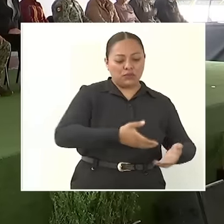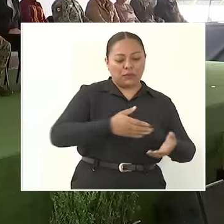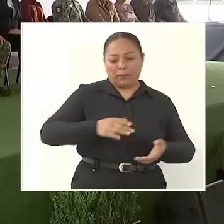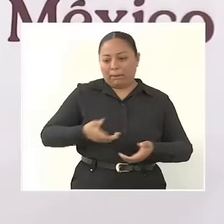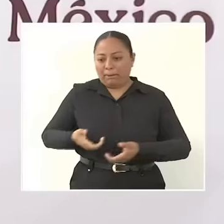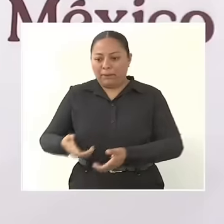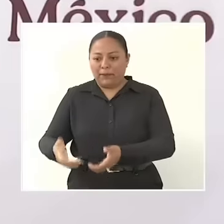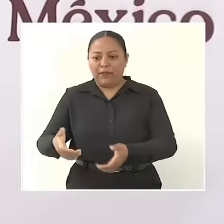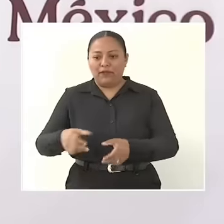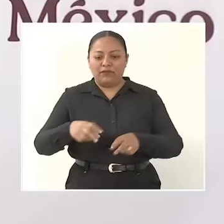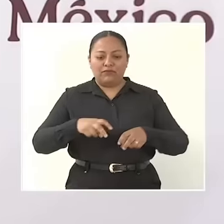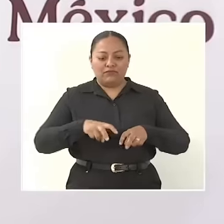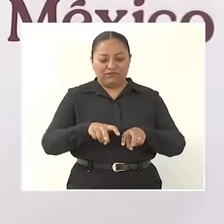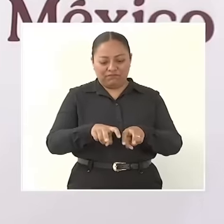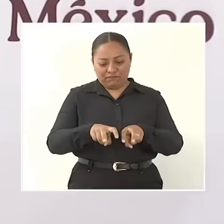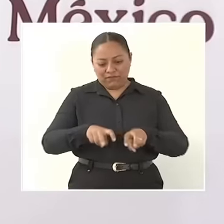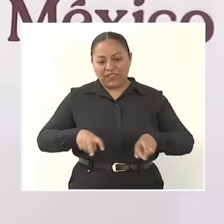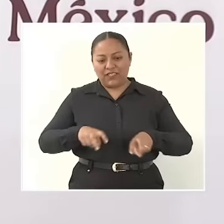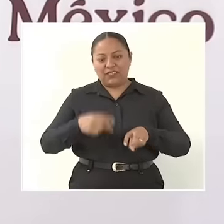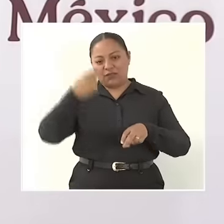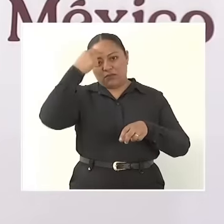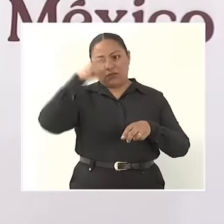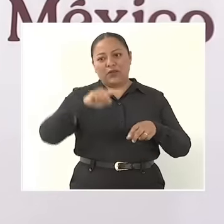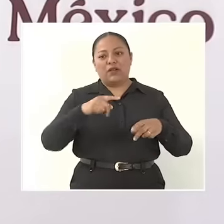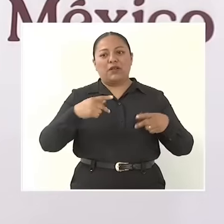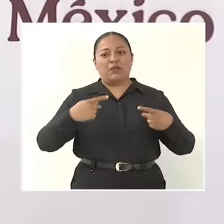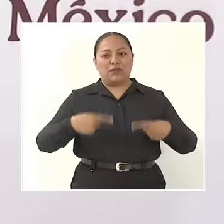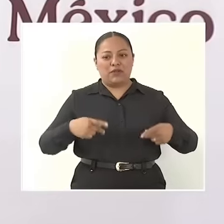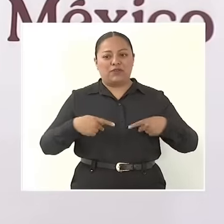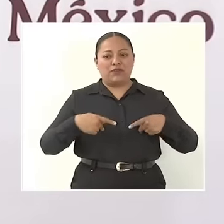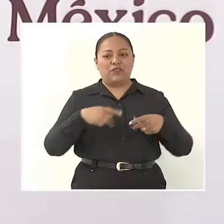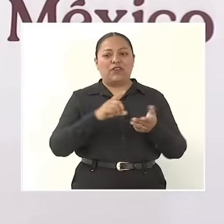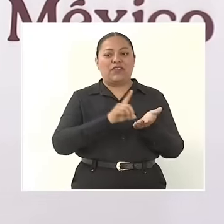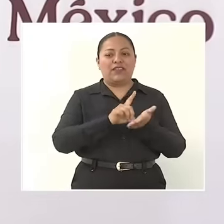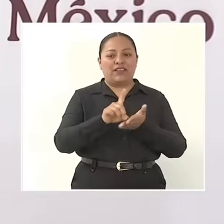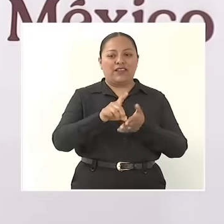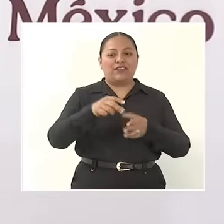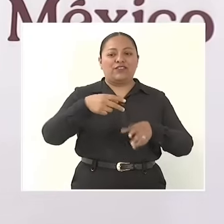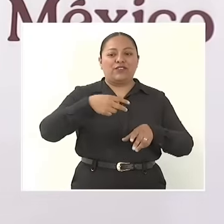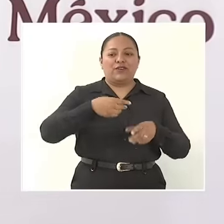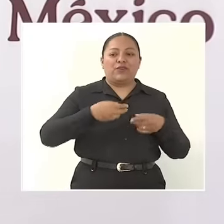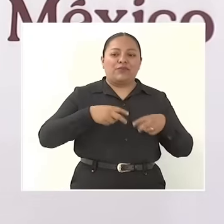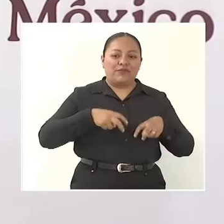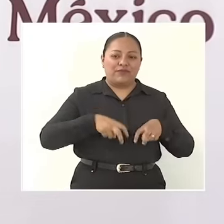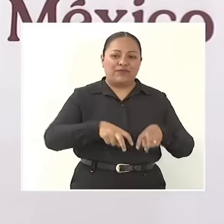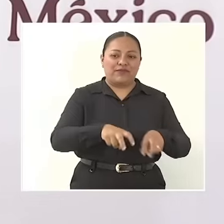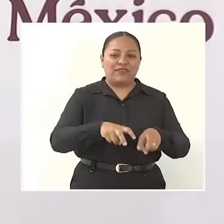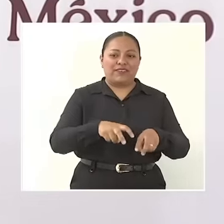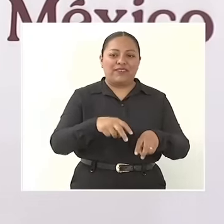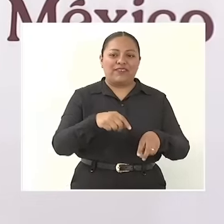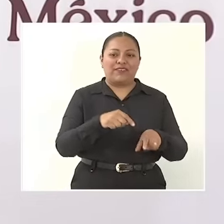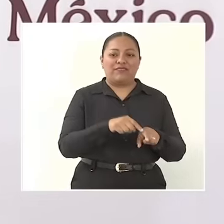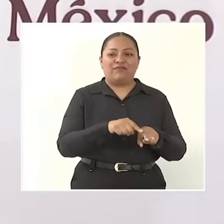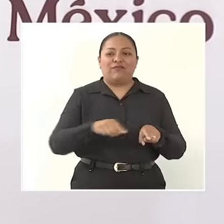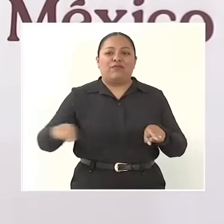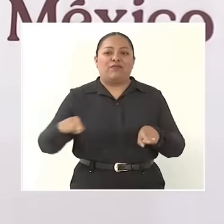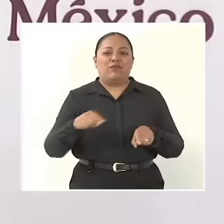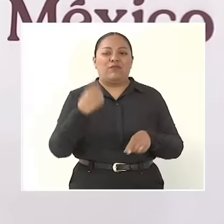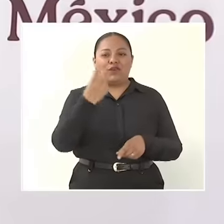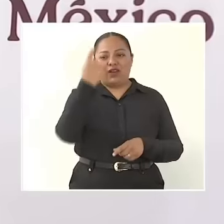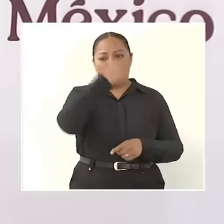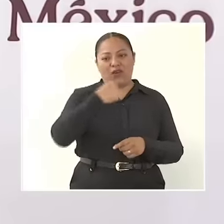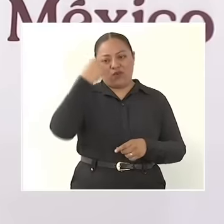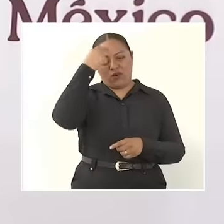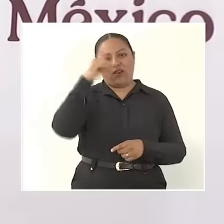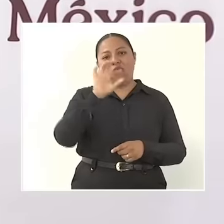aprovechando el derecho de vía existente. El tiempo de recorrido se calcula del orden de 1 hora 40 minutos y